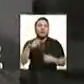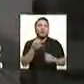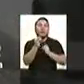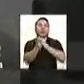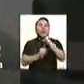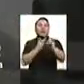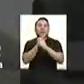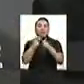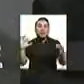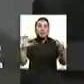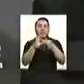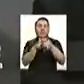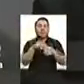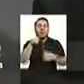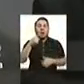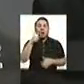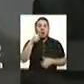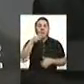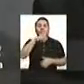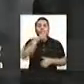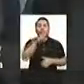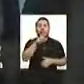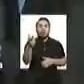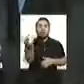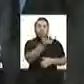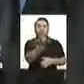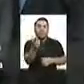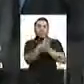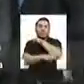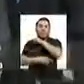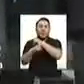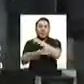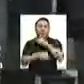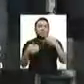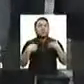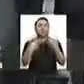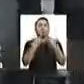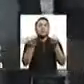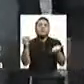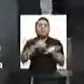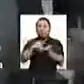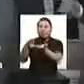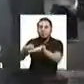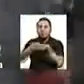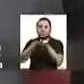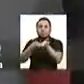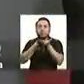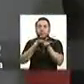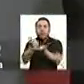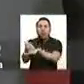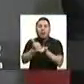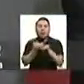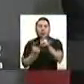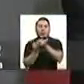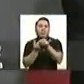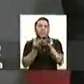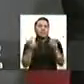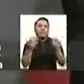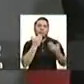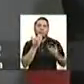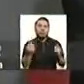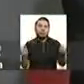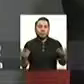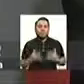internacional. Heraldo Muñoz indicó que ambos países tienen mucho por coordinar y cooperar. Tenemos un